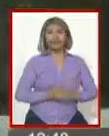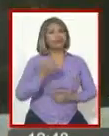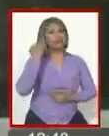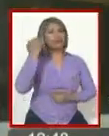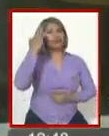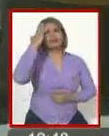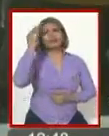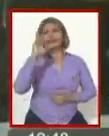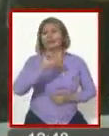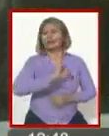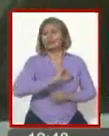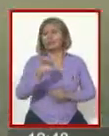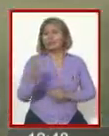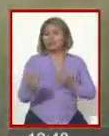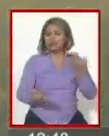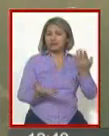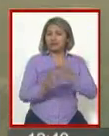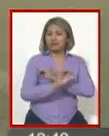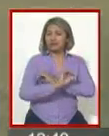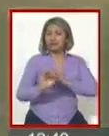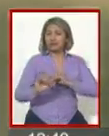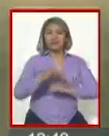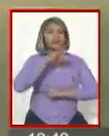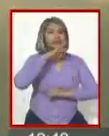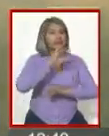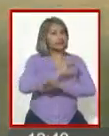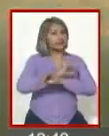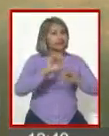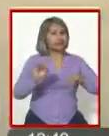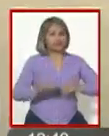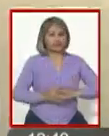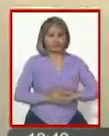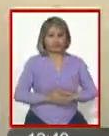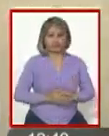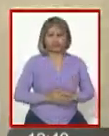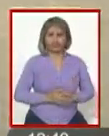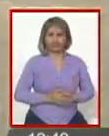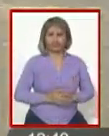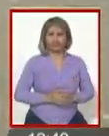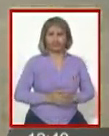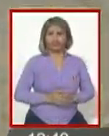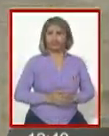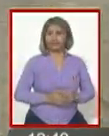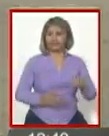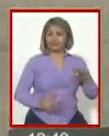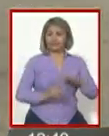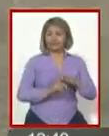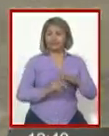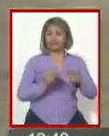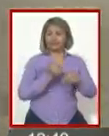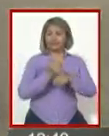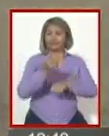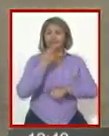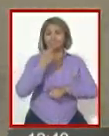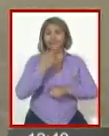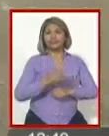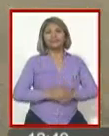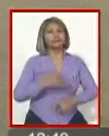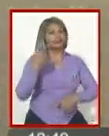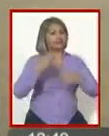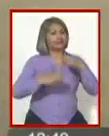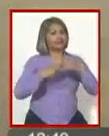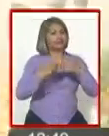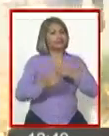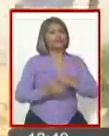hacemos, porque no había otro tipo de quema o basural, nada que estaba por el próximo lugar. Pues ha podido ser el iniciador en una colilla de cigarrillos. Se ha hecho un poquito